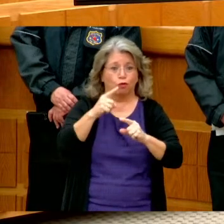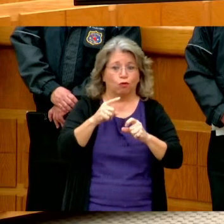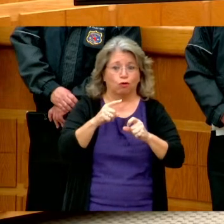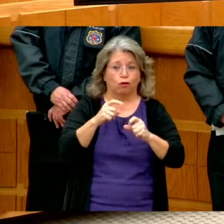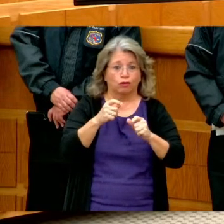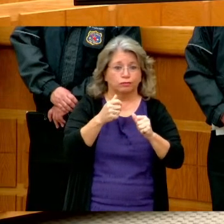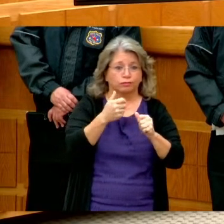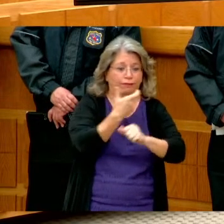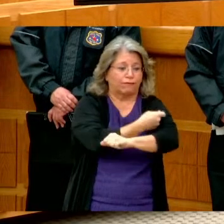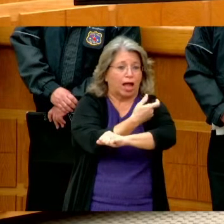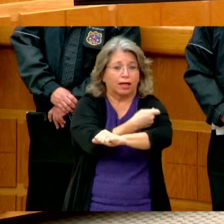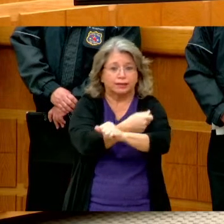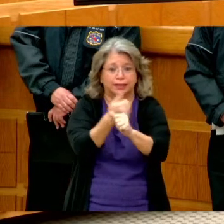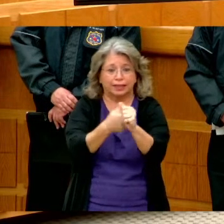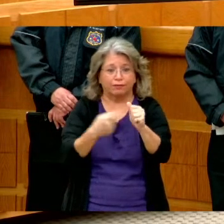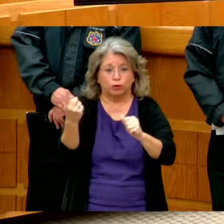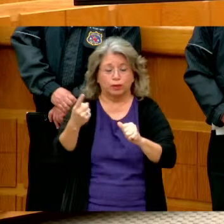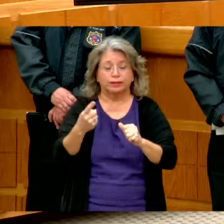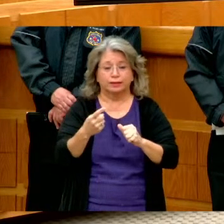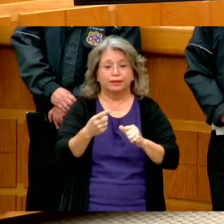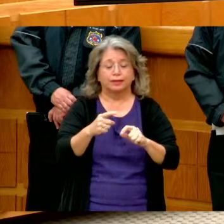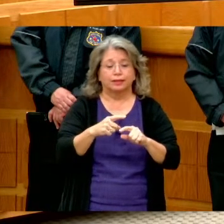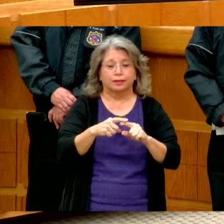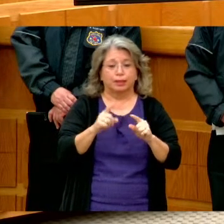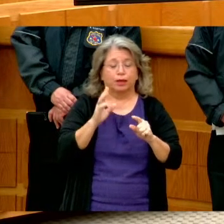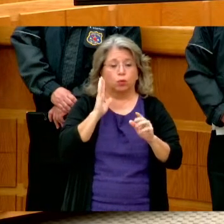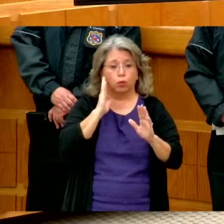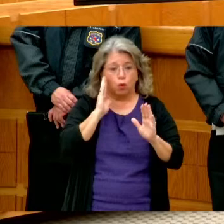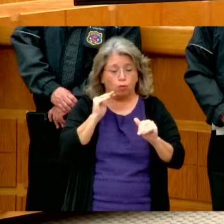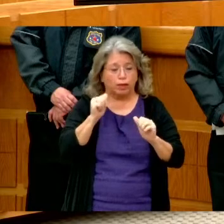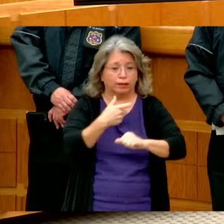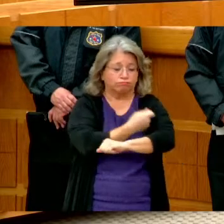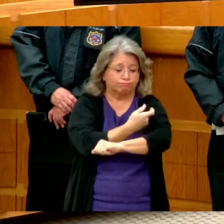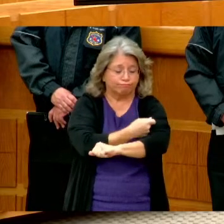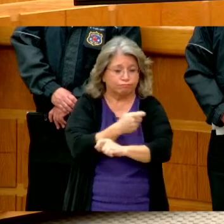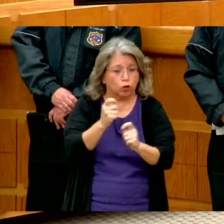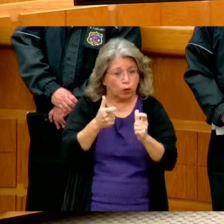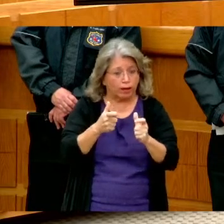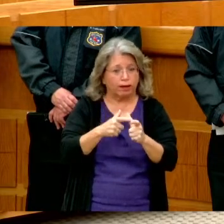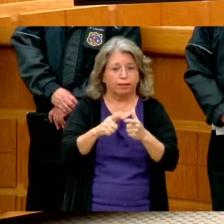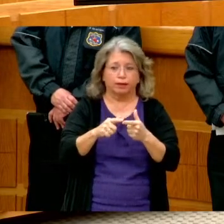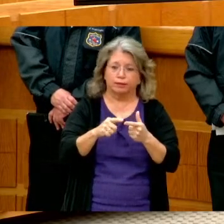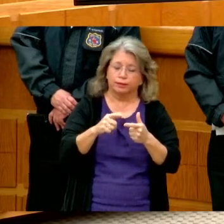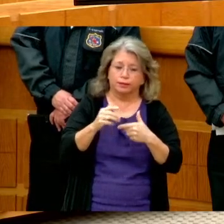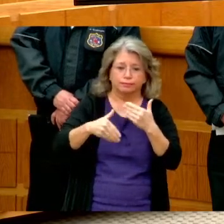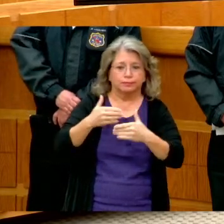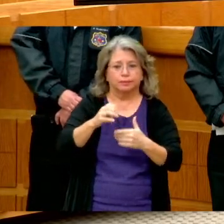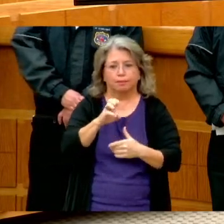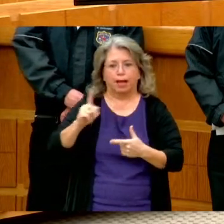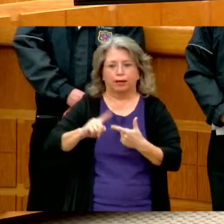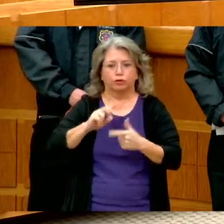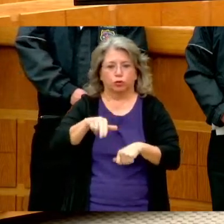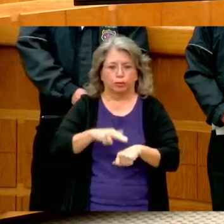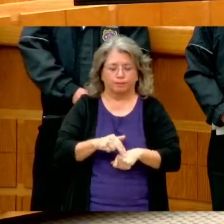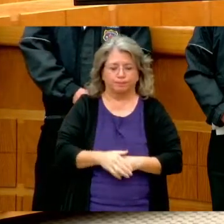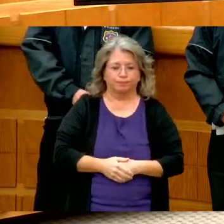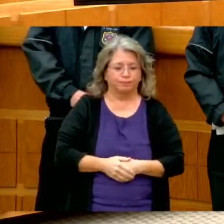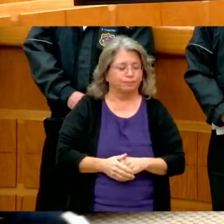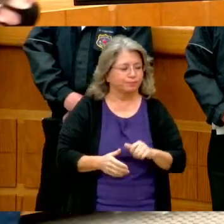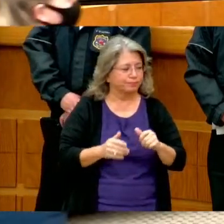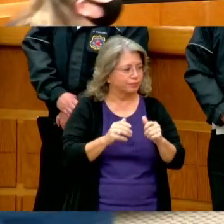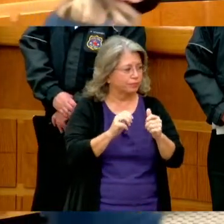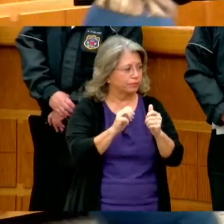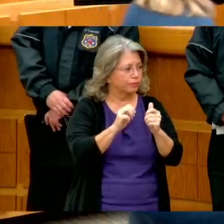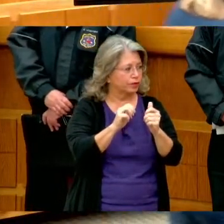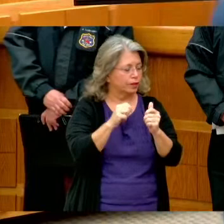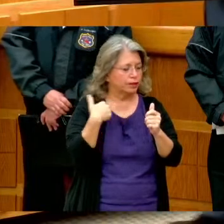can be on our way back to normal. So, Gabby, and then Judge Canales. El 22 de marzo del 2020